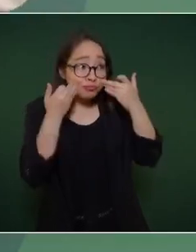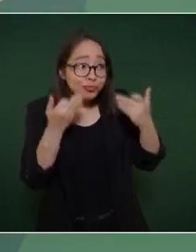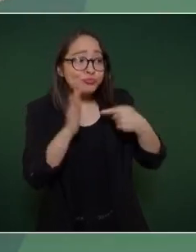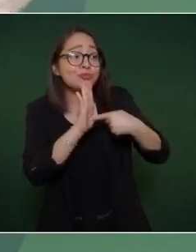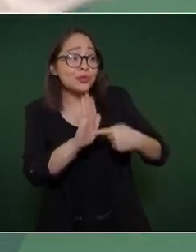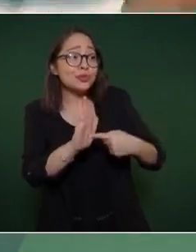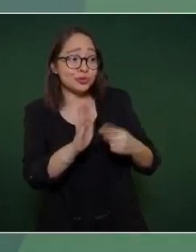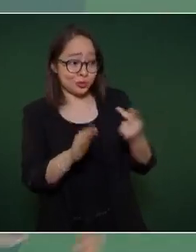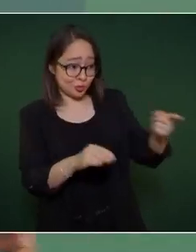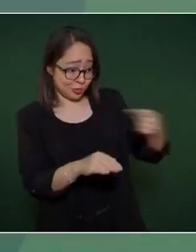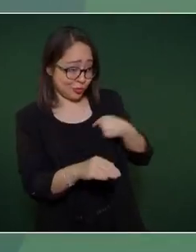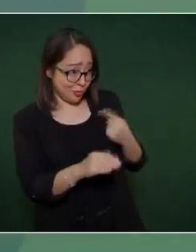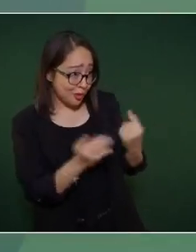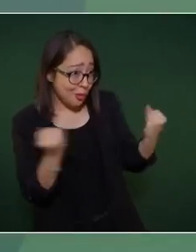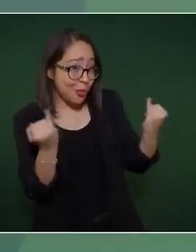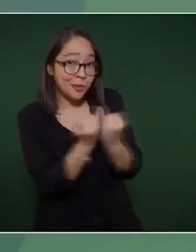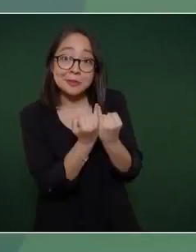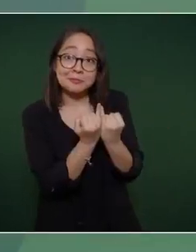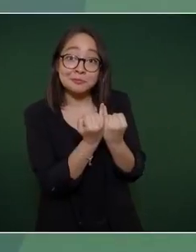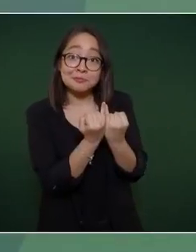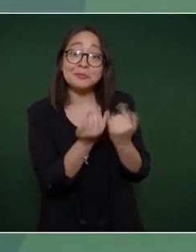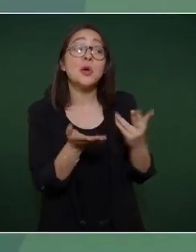demostrar que somos iguales.